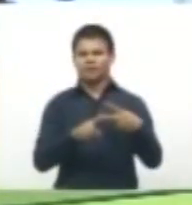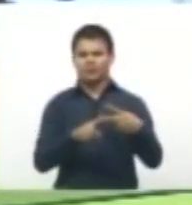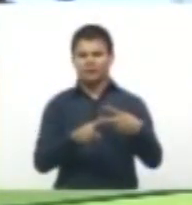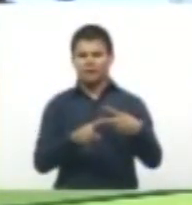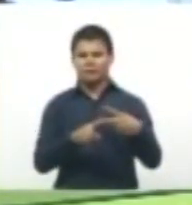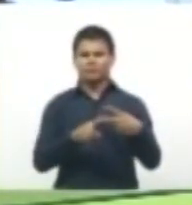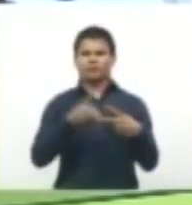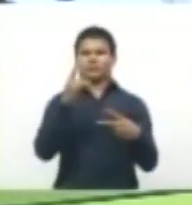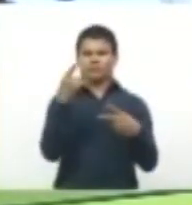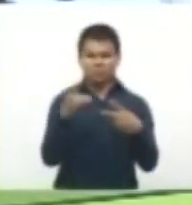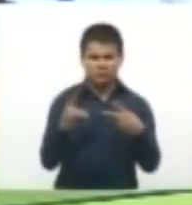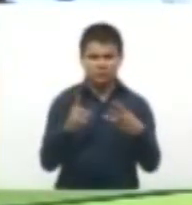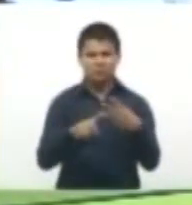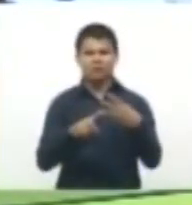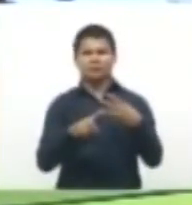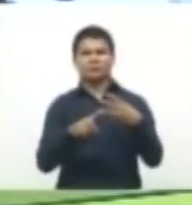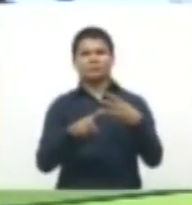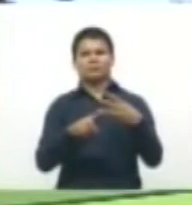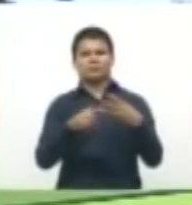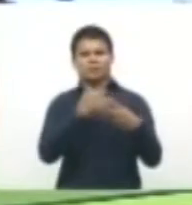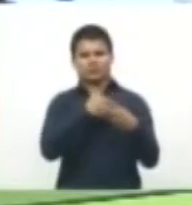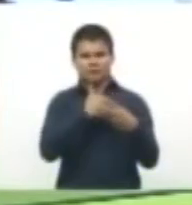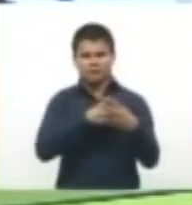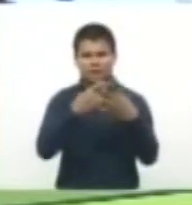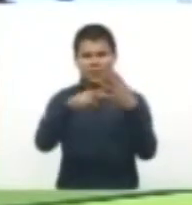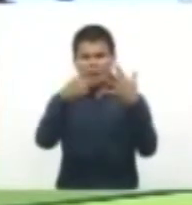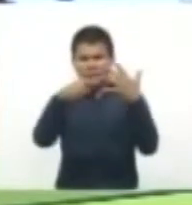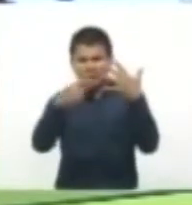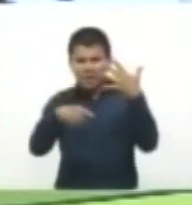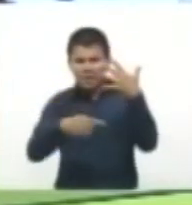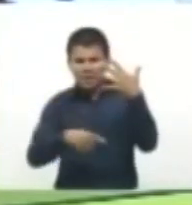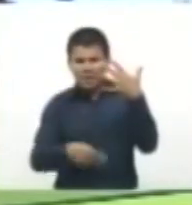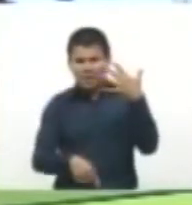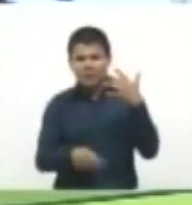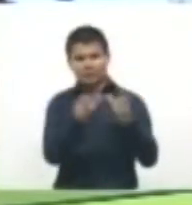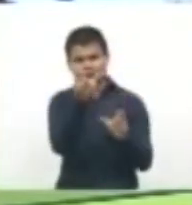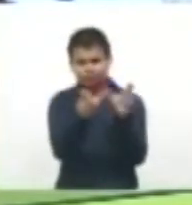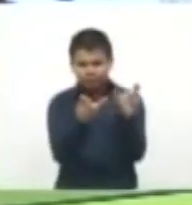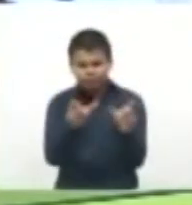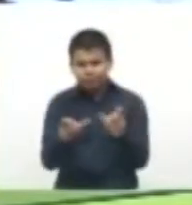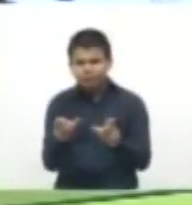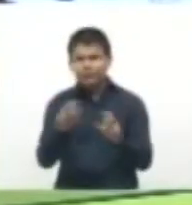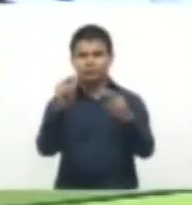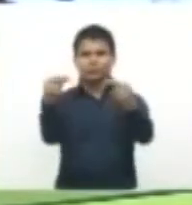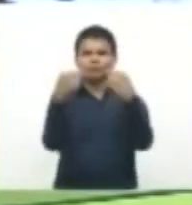Díaz Serrano, Raquel Dávila Sales, Saúl Nancy Villegas,